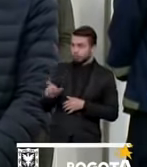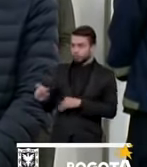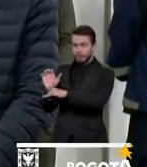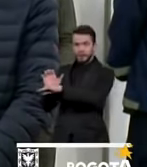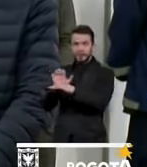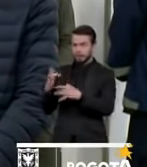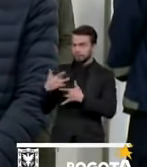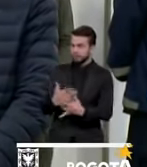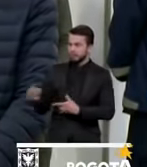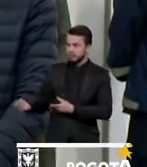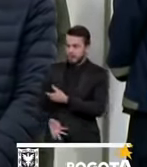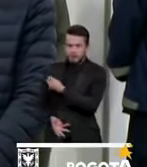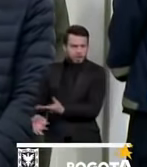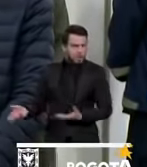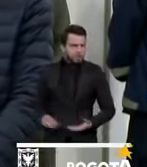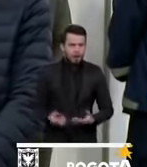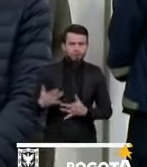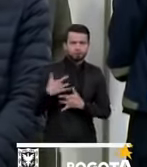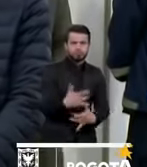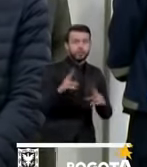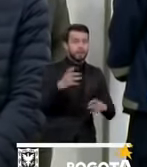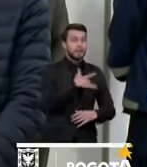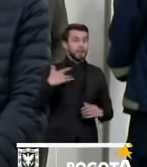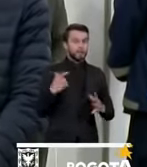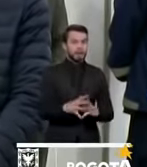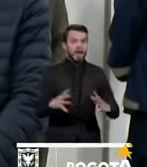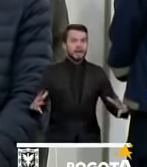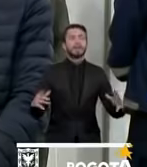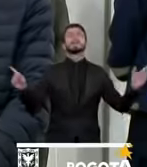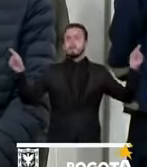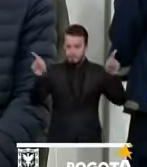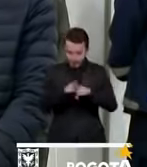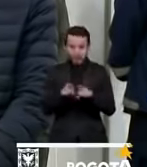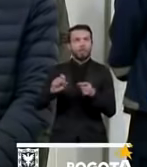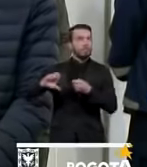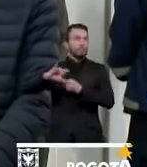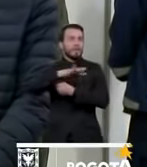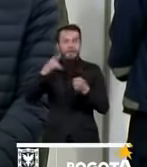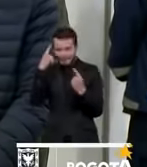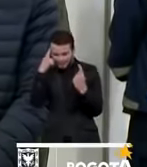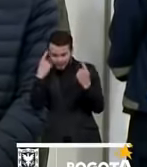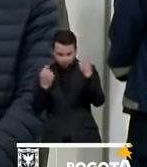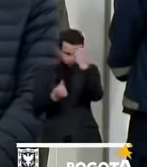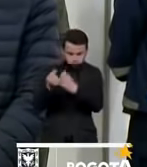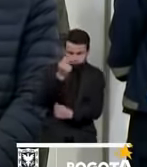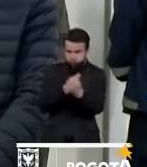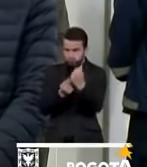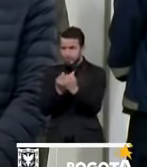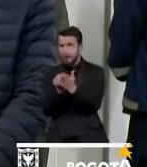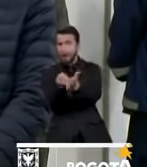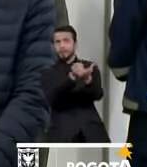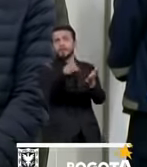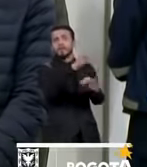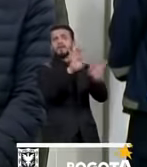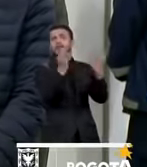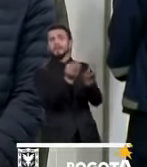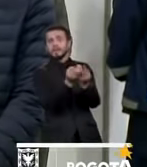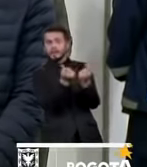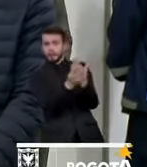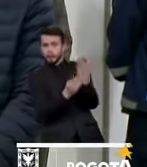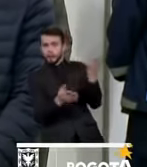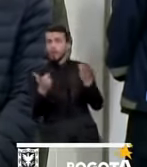de activación económica y el de cómo le vamos a ayudar a esas familias y a esos negocios que deben continuar